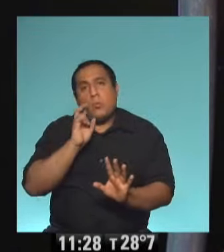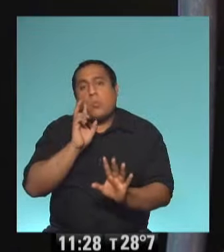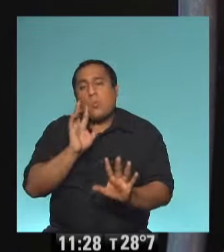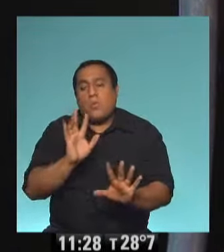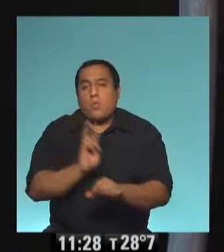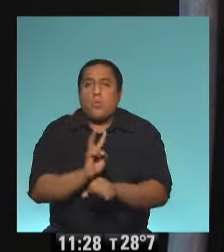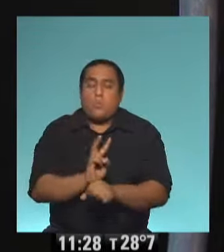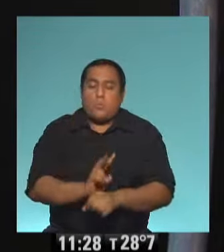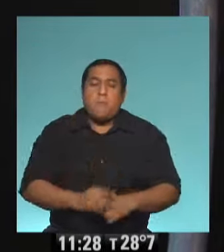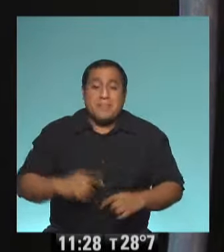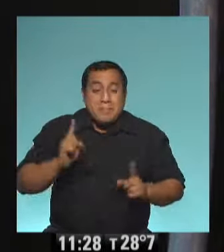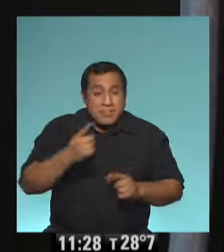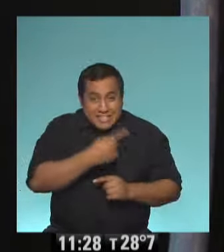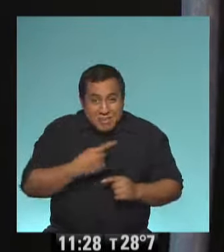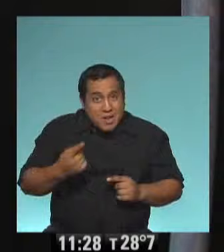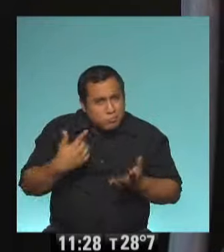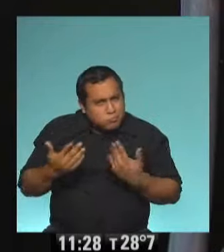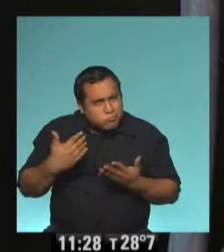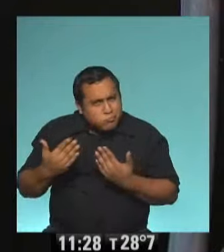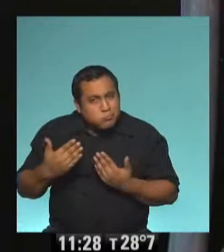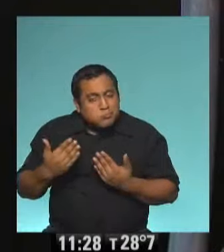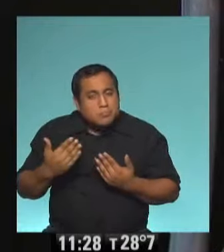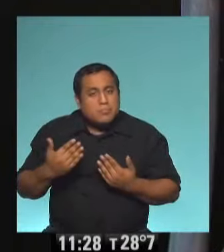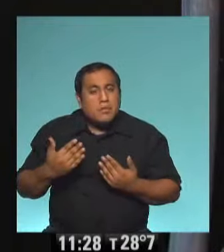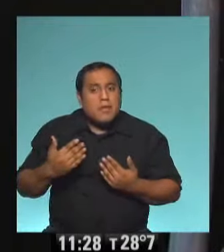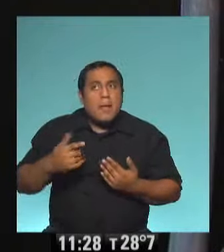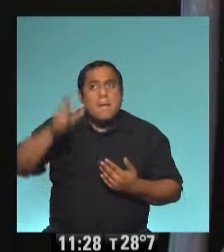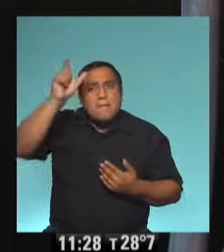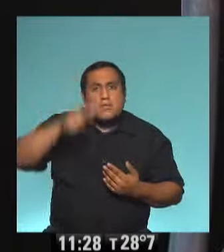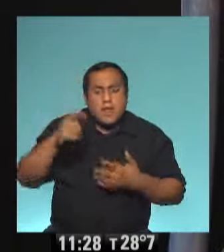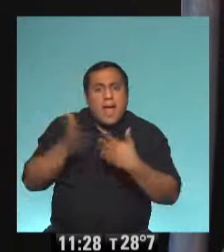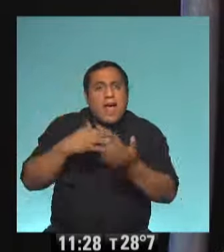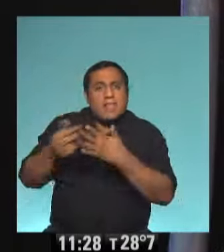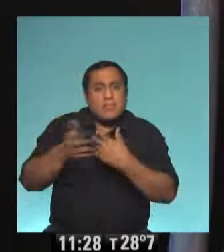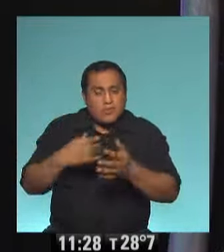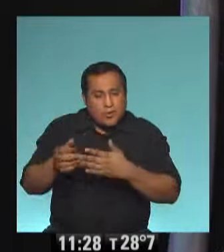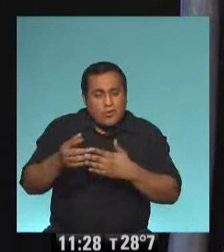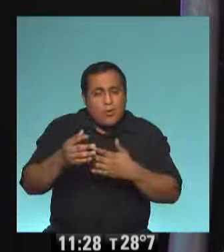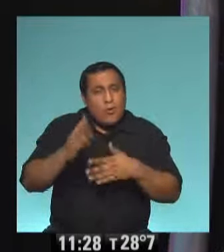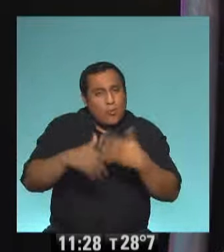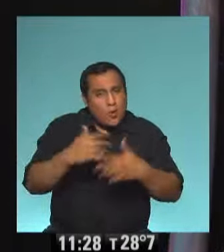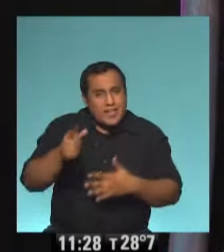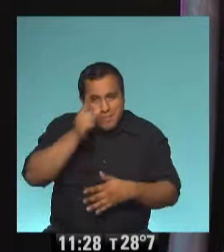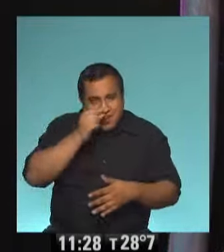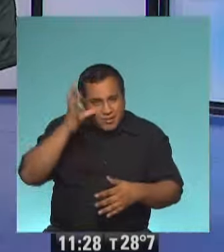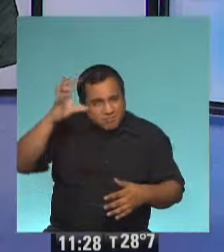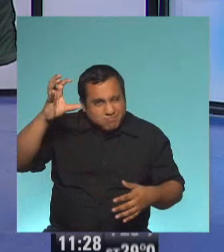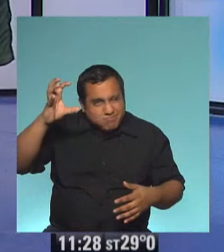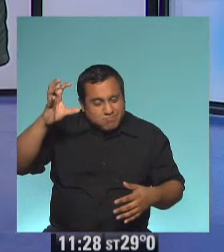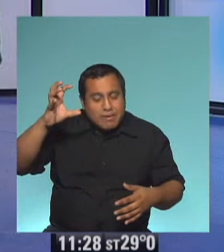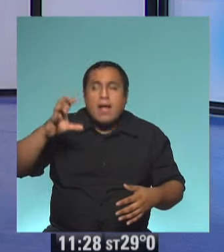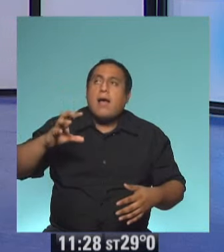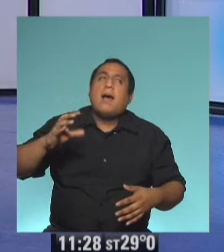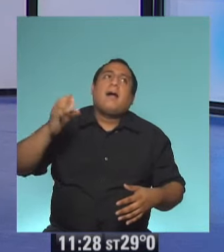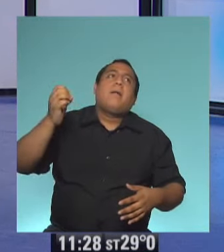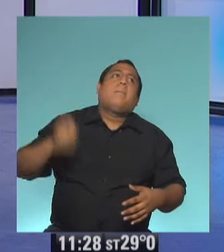ese momento, esa semana, habíamos hablado con un artesano de juguetes de madera. ¿Se acuerdan? Es verdad. Y es más, ¿qué